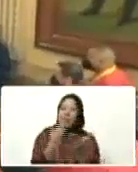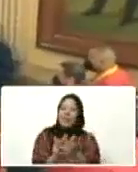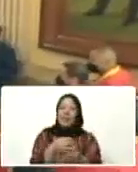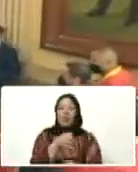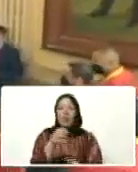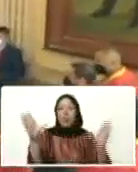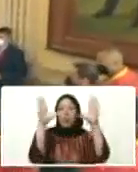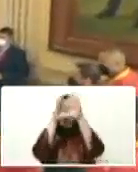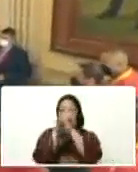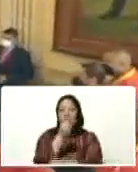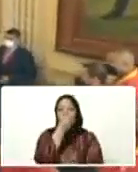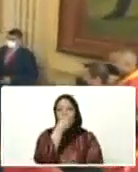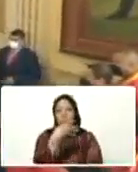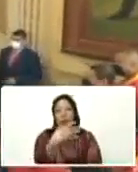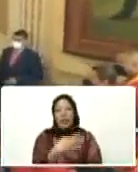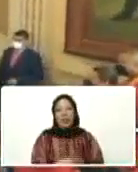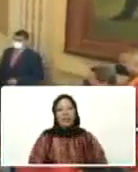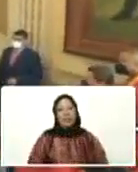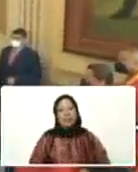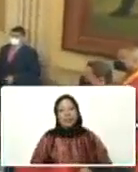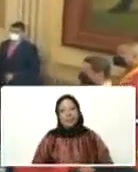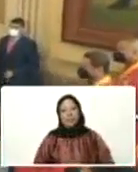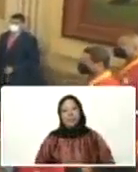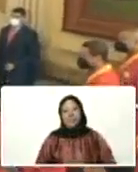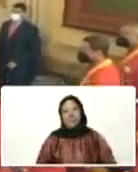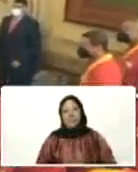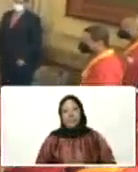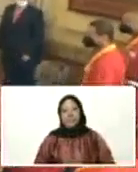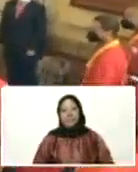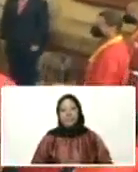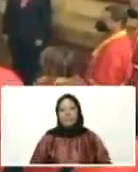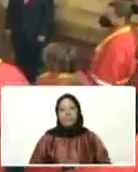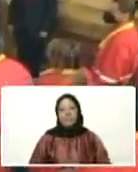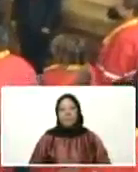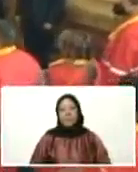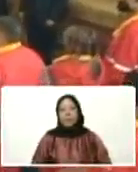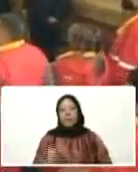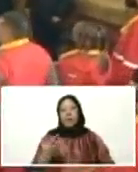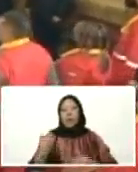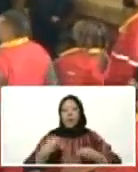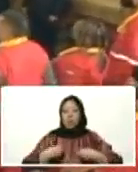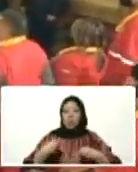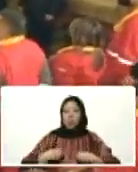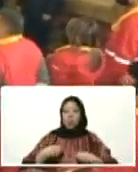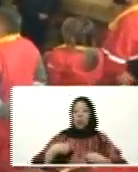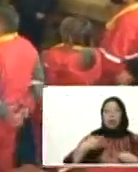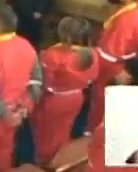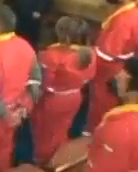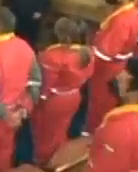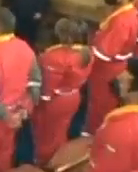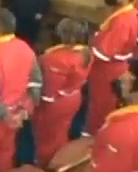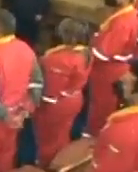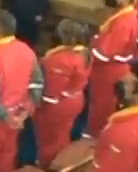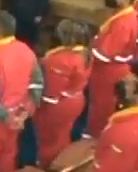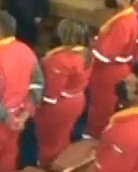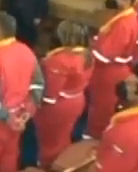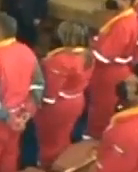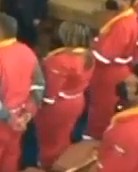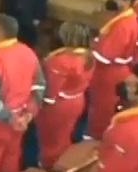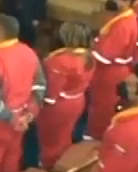buenas noches. Trabajadora de PDVSA, que ha sido justamente garante de la vida del pueblo de Matanzas, justamente en